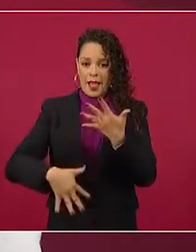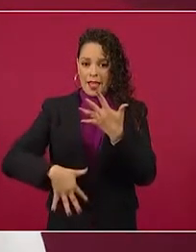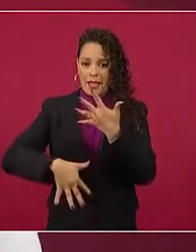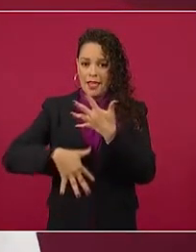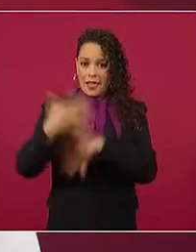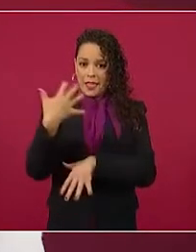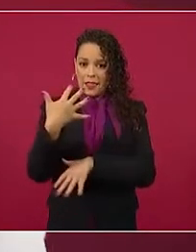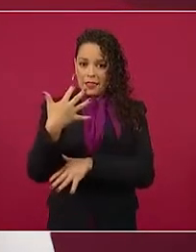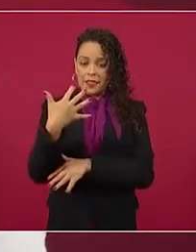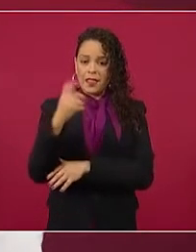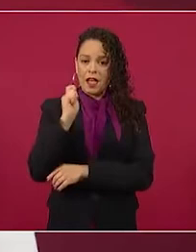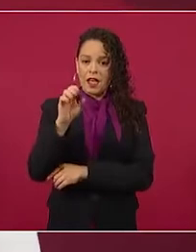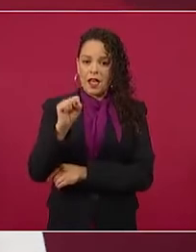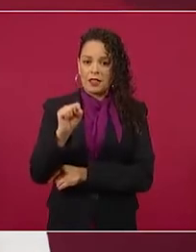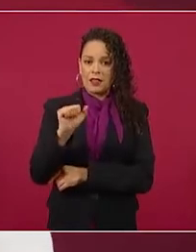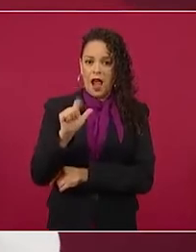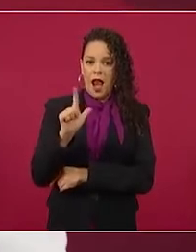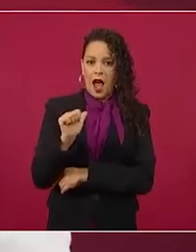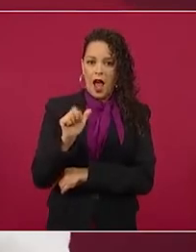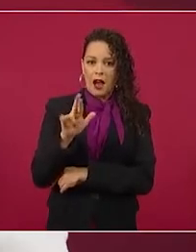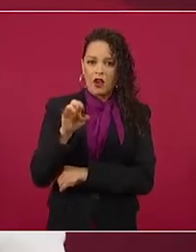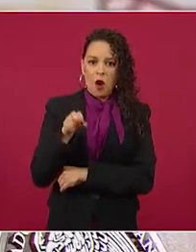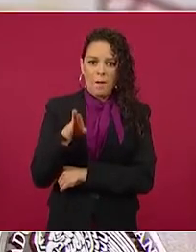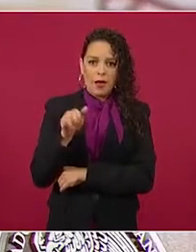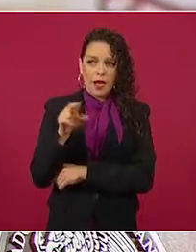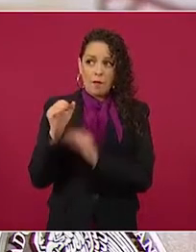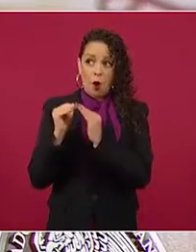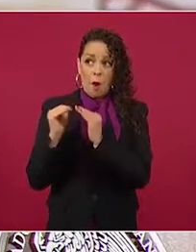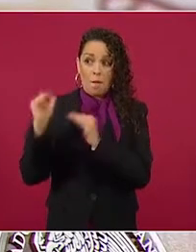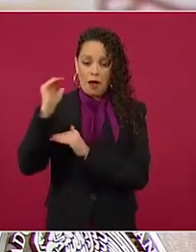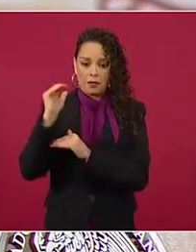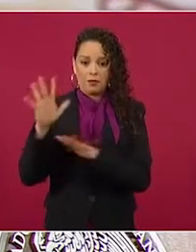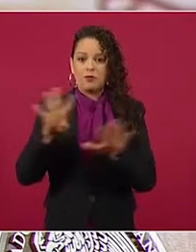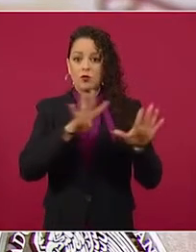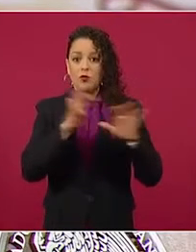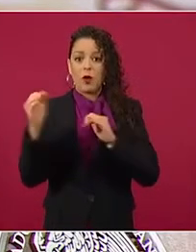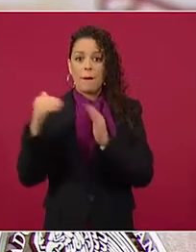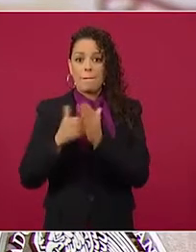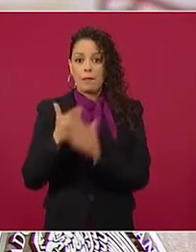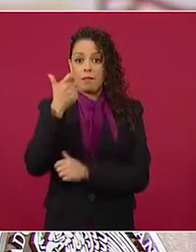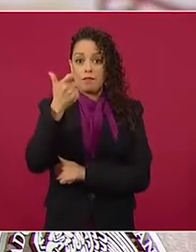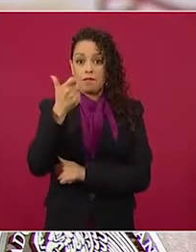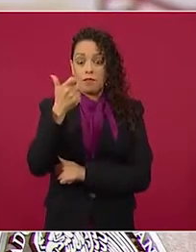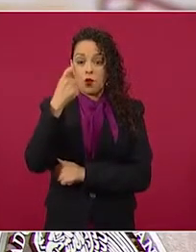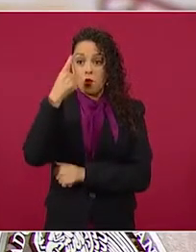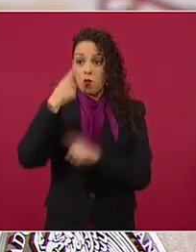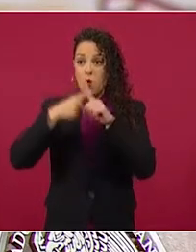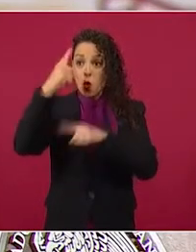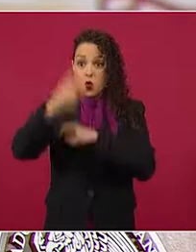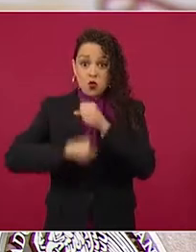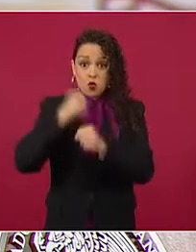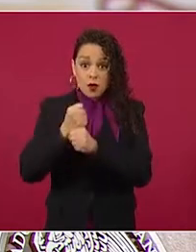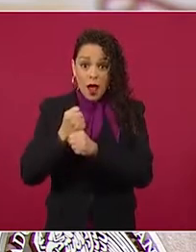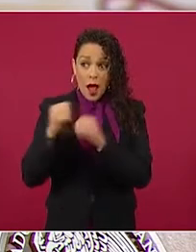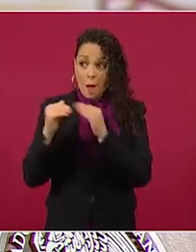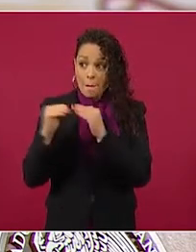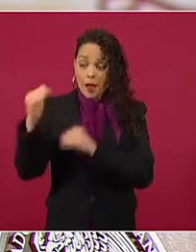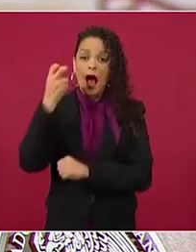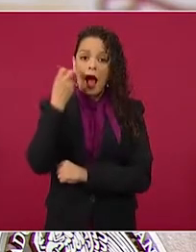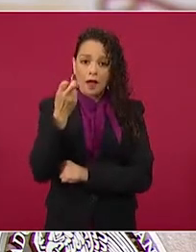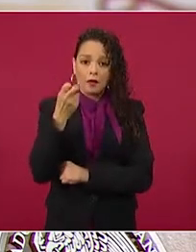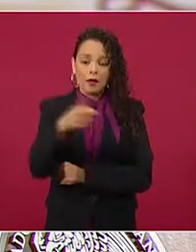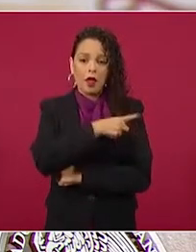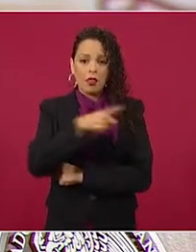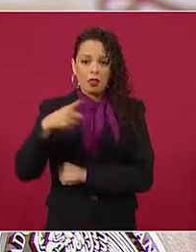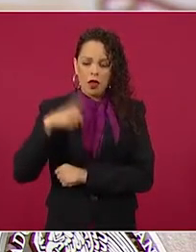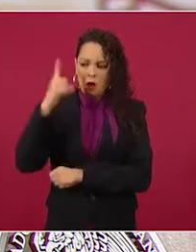mínimos, más de 400 mil pesos anuales. Estos deben presentar su declaración anual